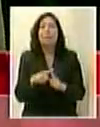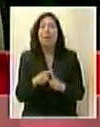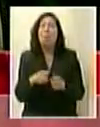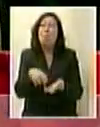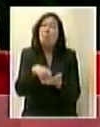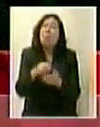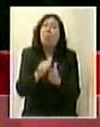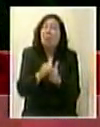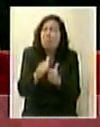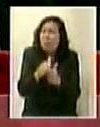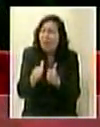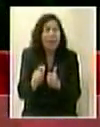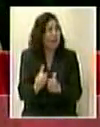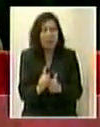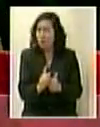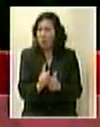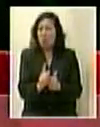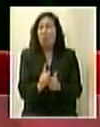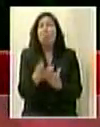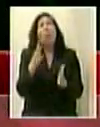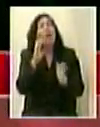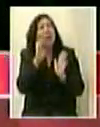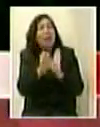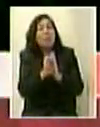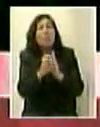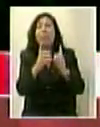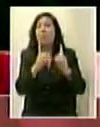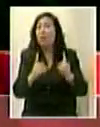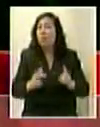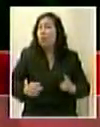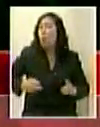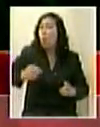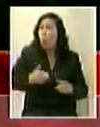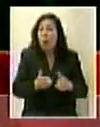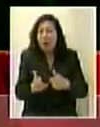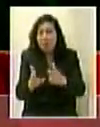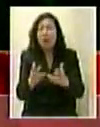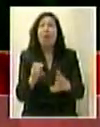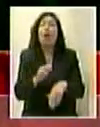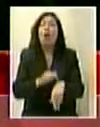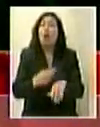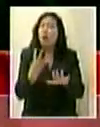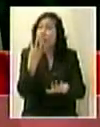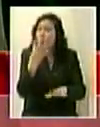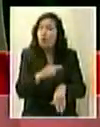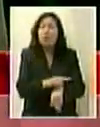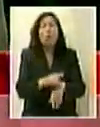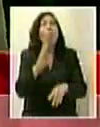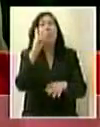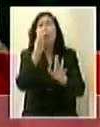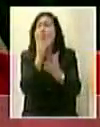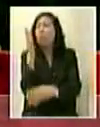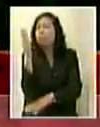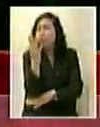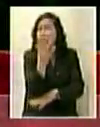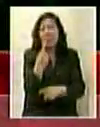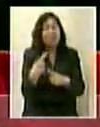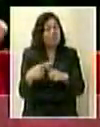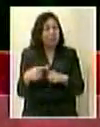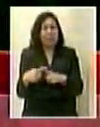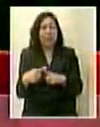pueblito, distrito más alejado de Huancavelica, que te tomó 14 horas llegar y que tuvo un paisaje bonito, etcétera,